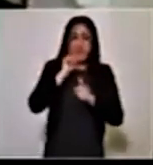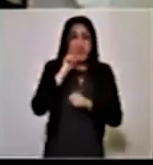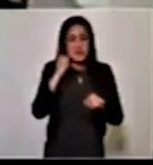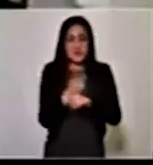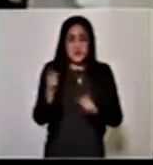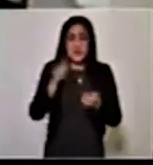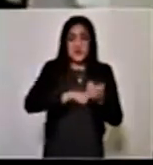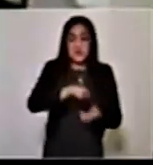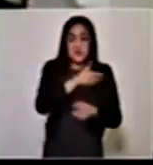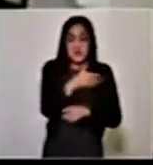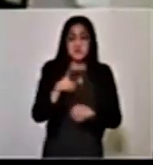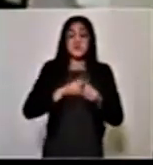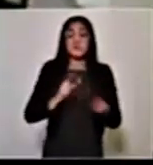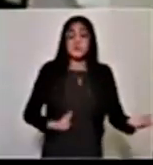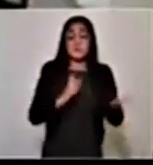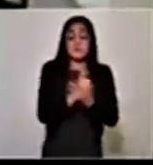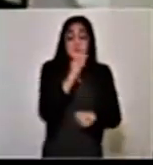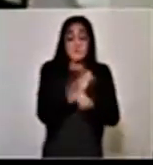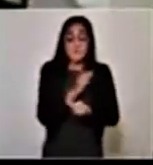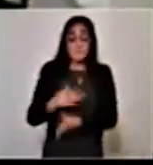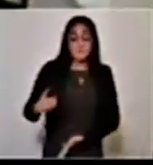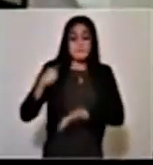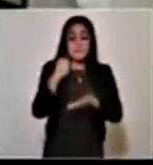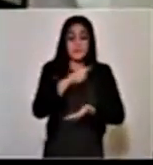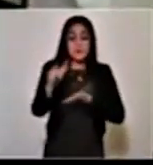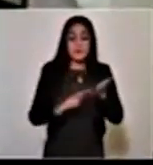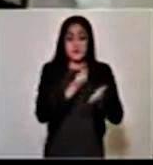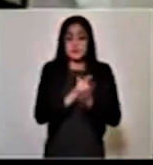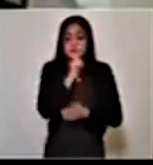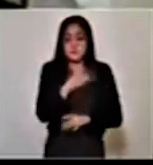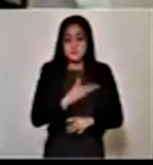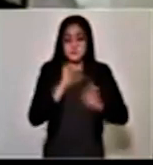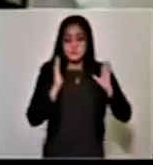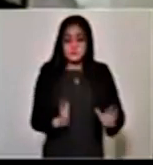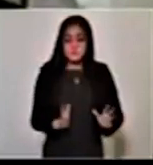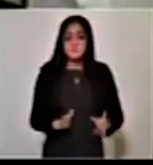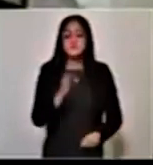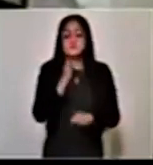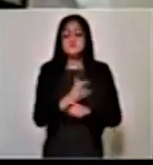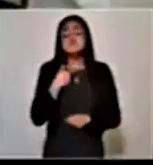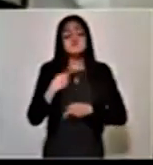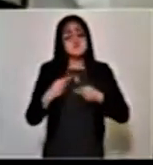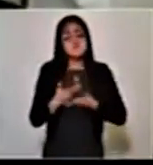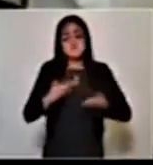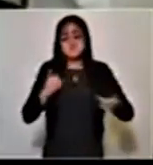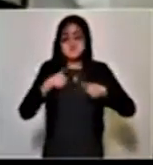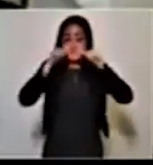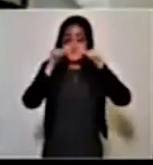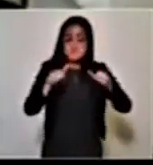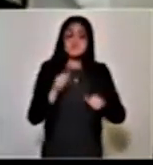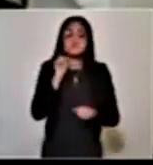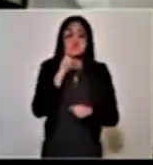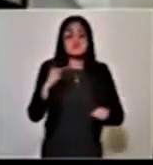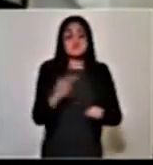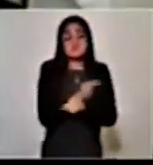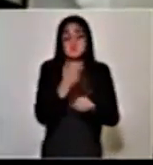poblano, donde los recursos se etiquetan desde la ley de egresos, por lo que estamos preparados para atender cualquier